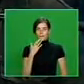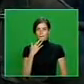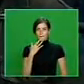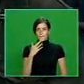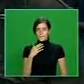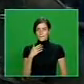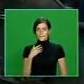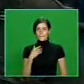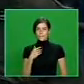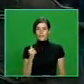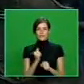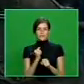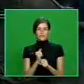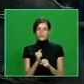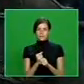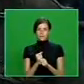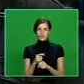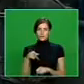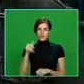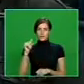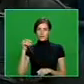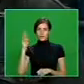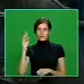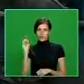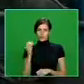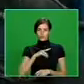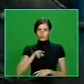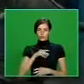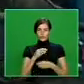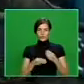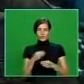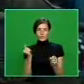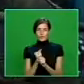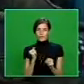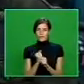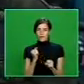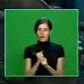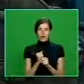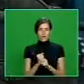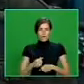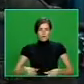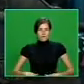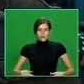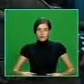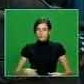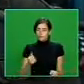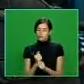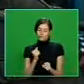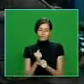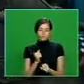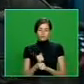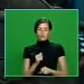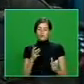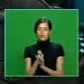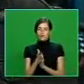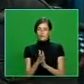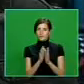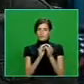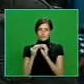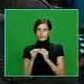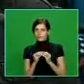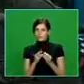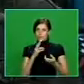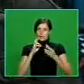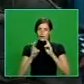la gestión del camarada Pedro calzadilla hemos venido trabajando con mucha fuerza en la recomposición de la